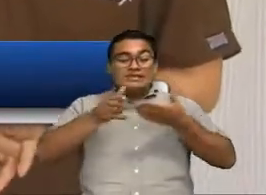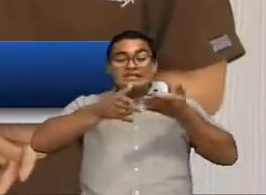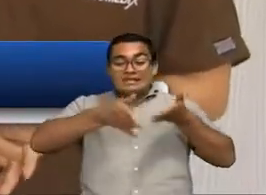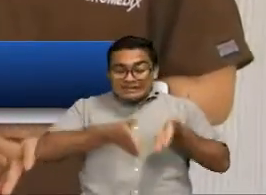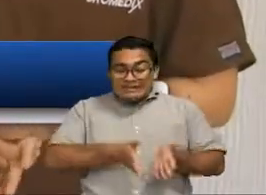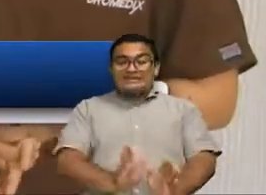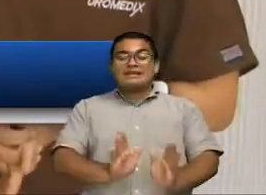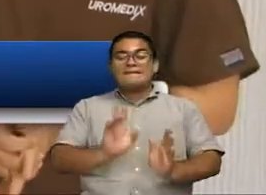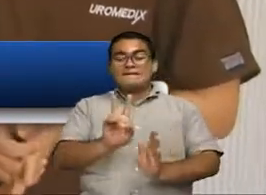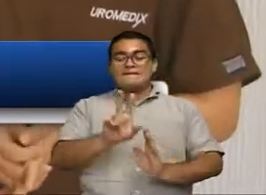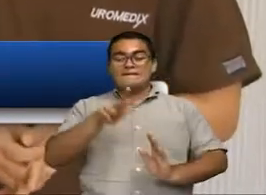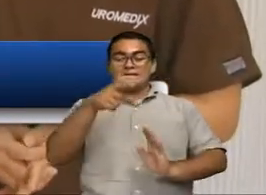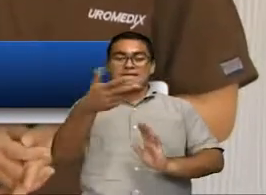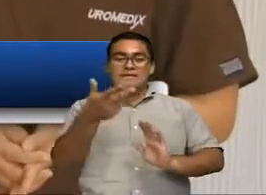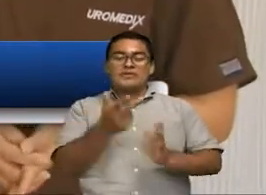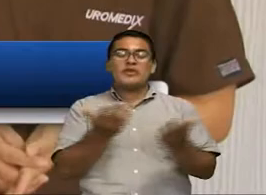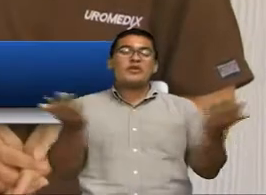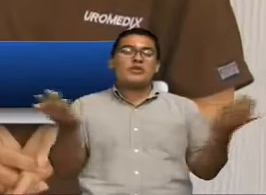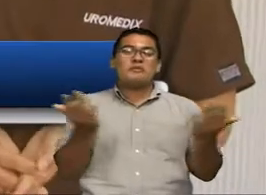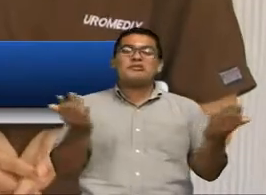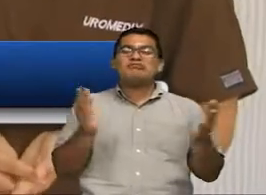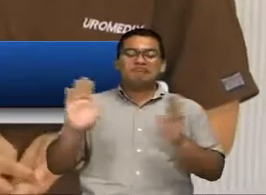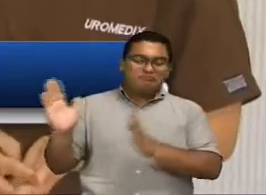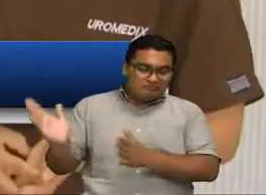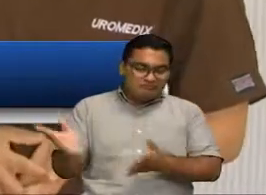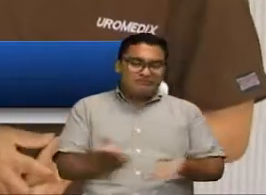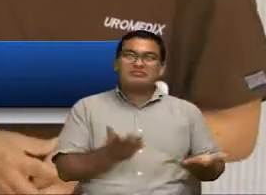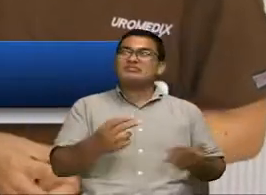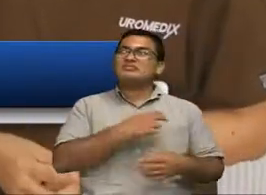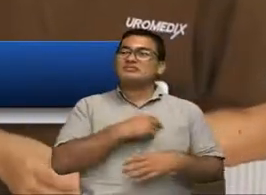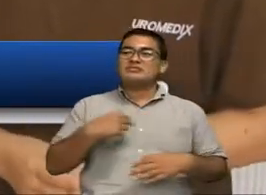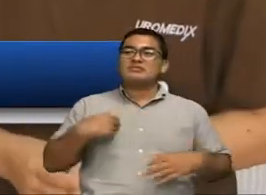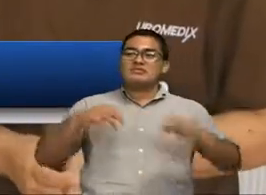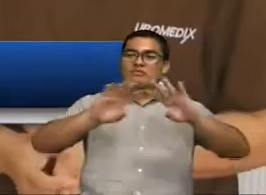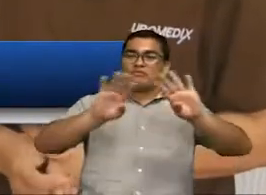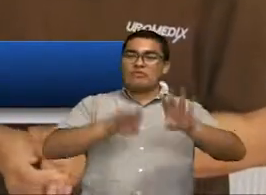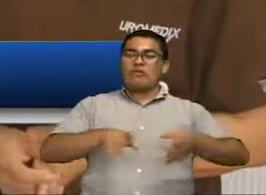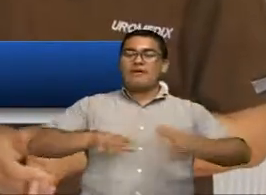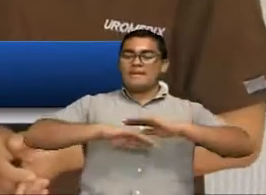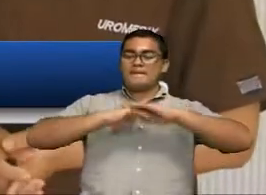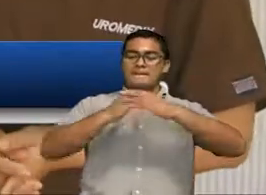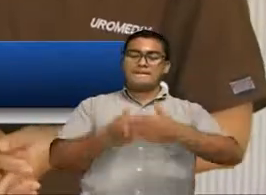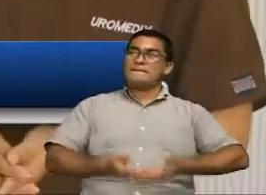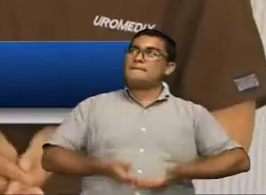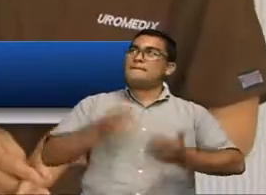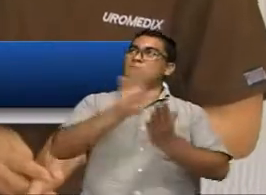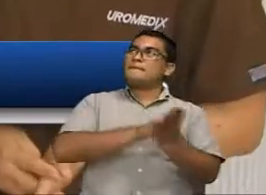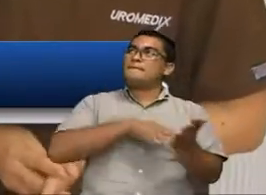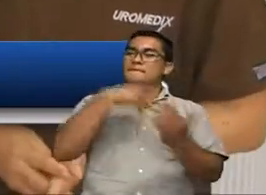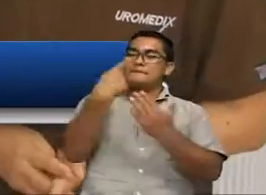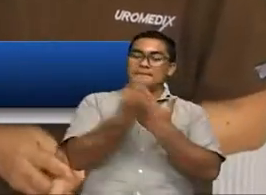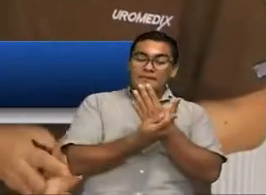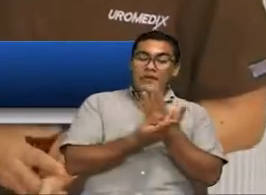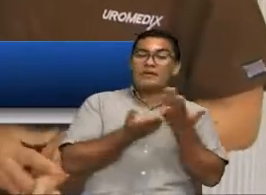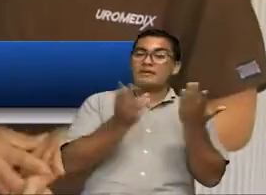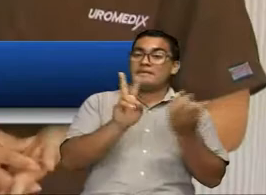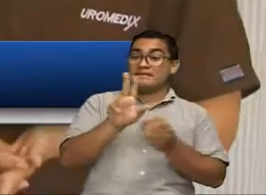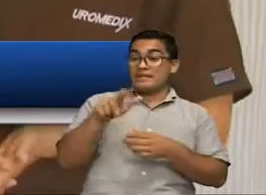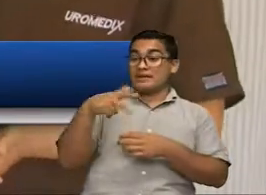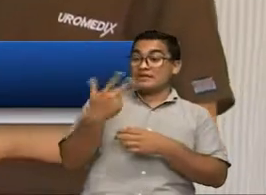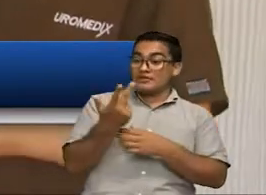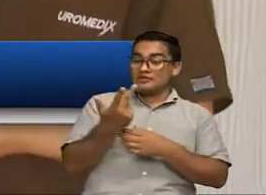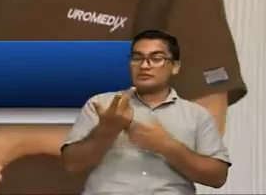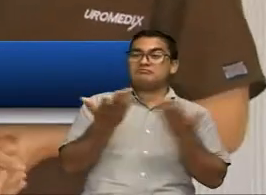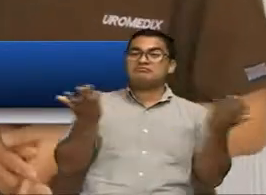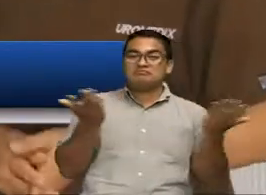estas 28 posiciones, ¿cómo está la acogida o la recepción de esas mujeres embarazadas a este programa de 28 posiciones para parto humanizado? Sí,